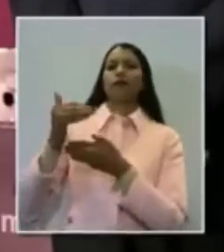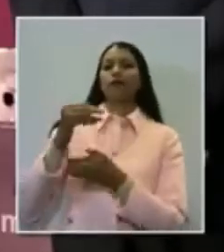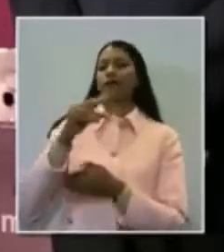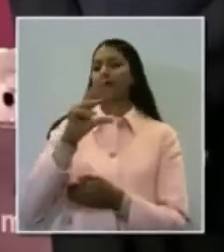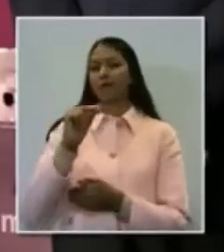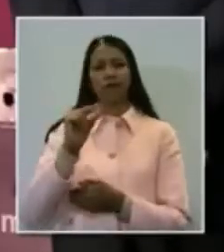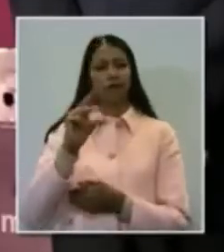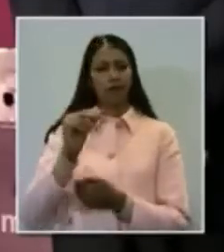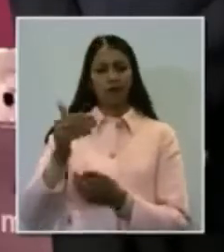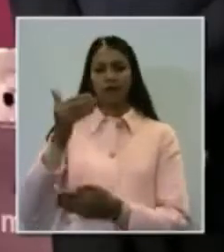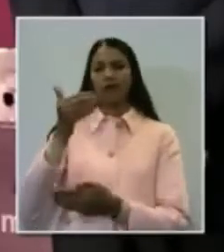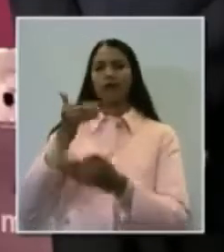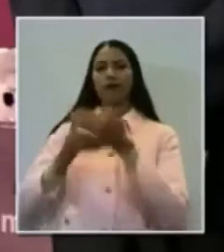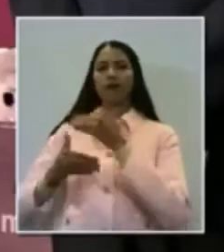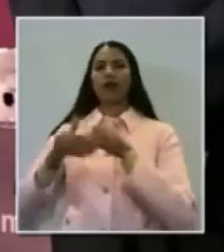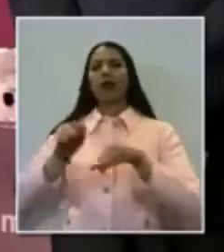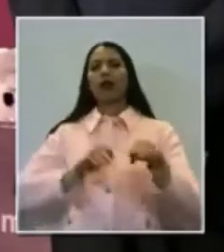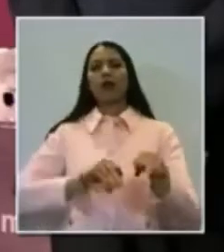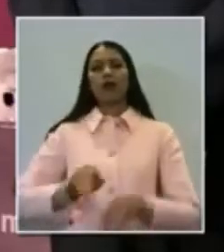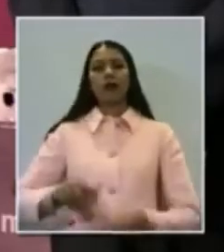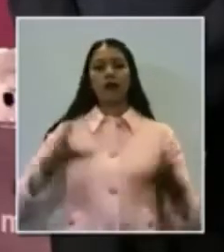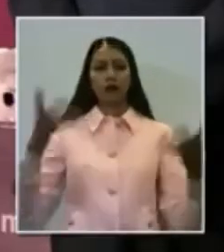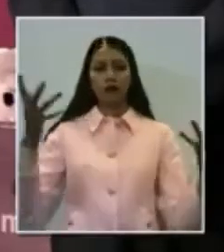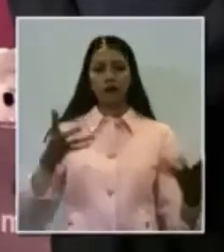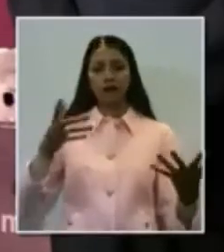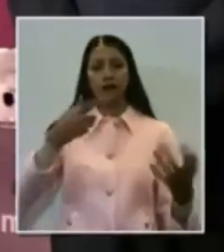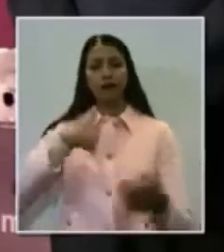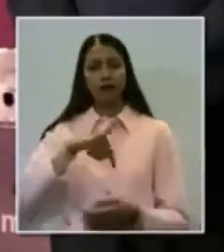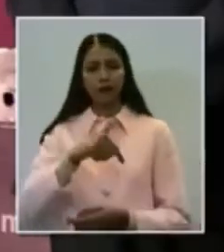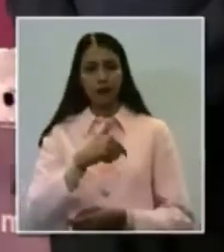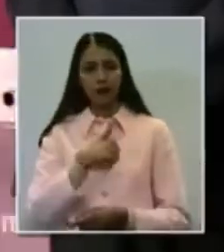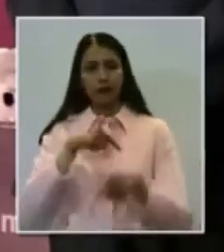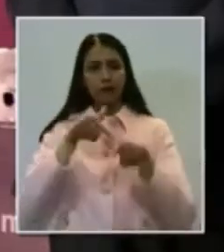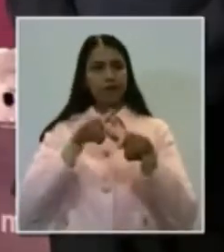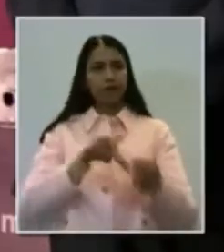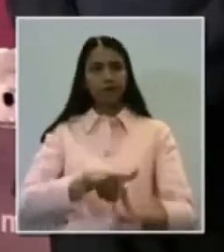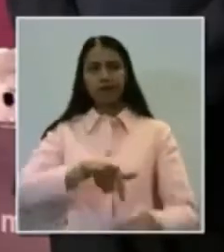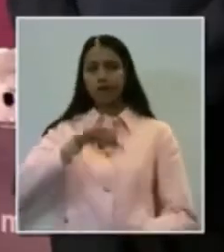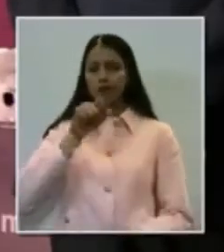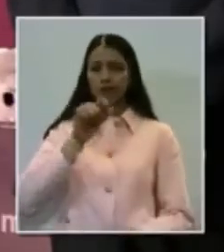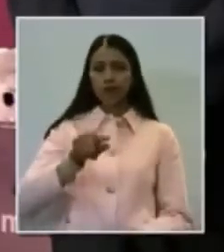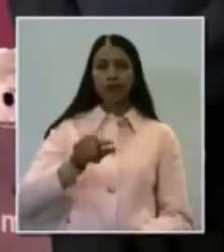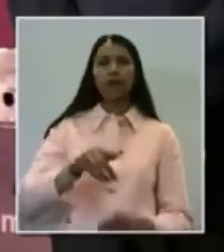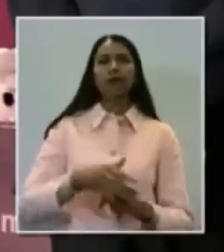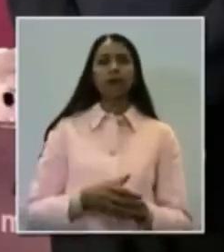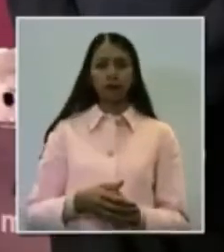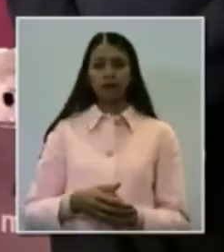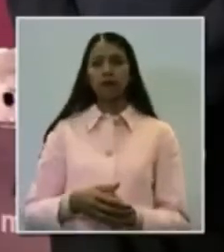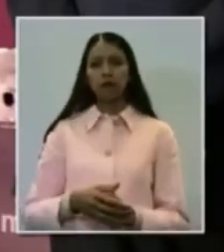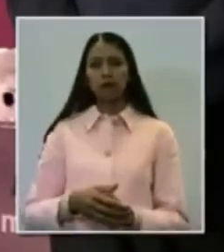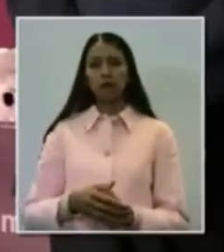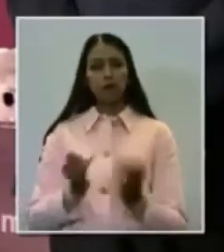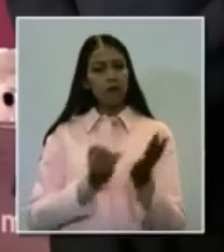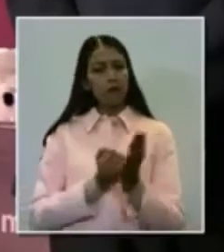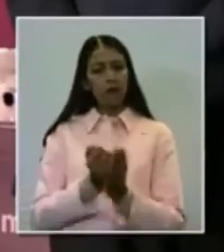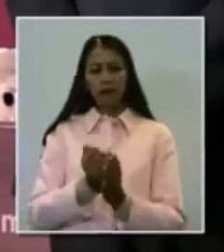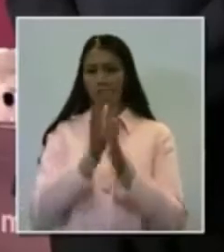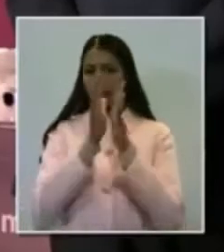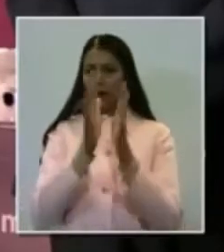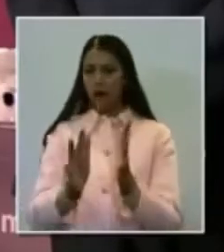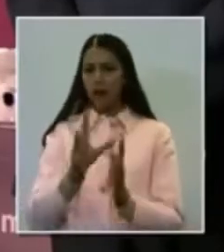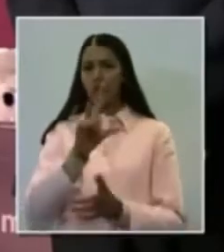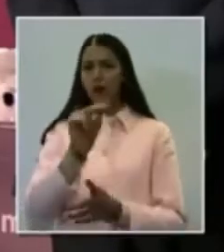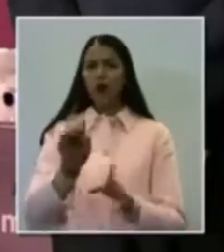un retroceso al trabajo que hemos estado realizando, que seguiremos en la misma postura de no caer en